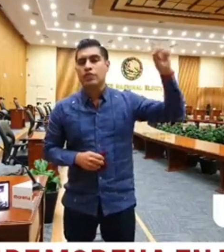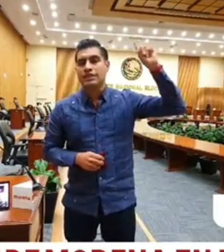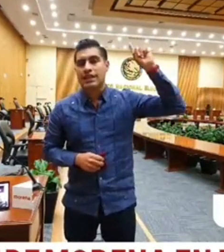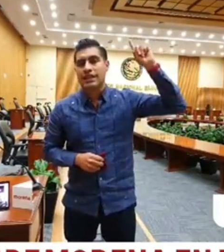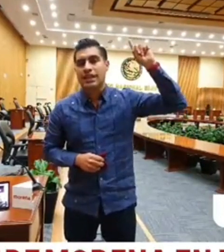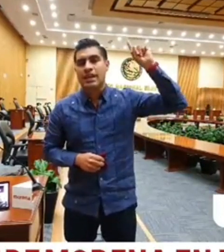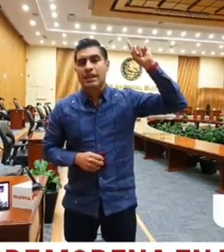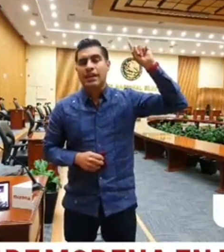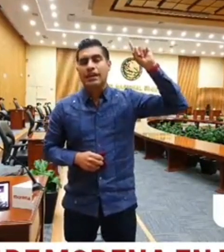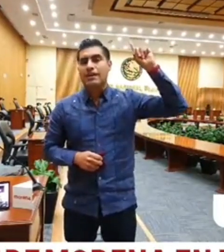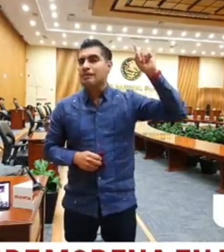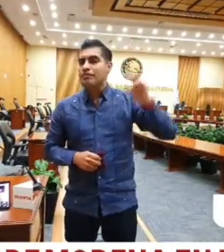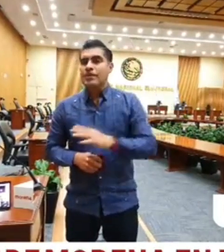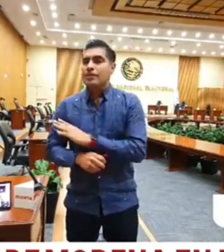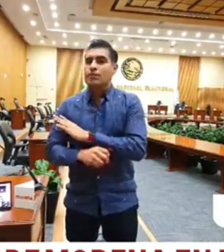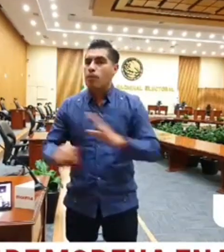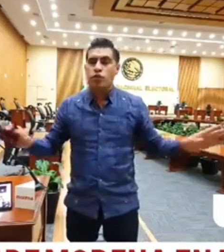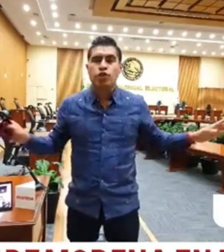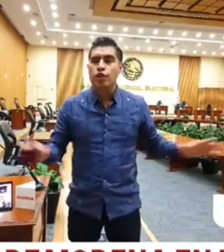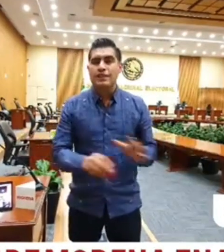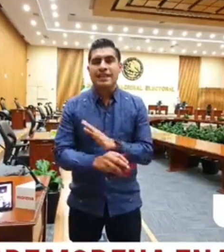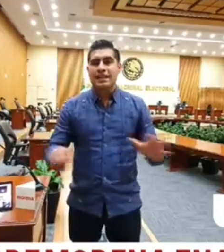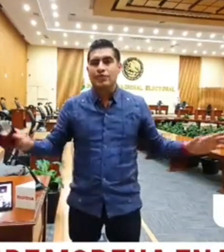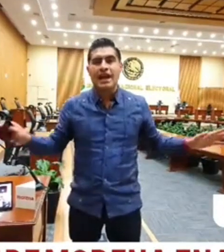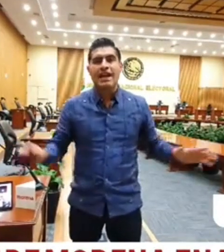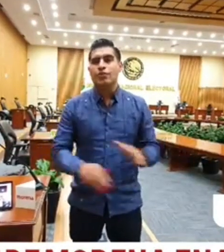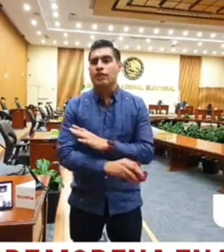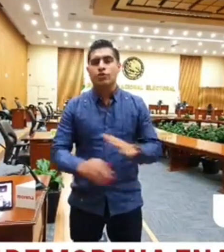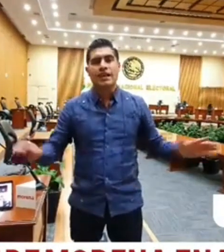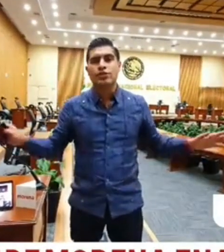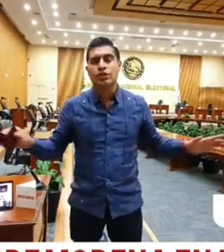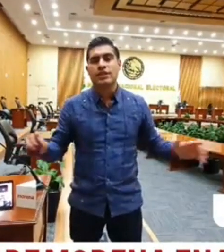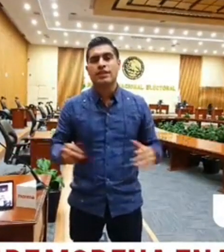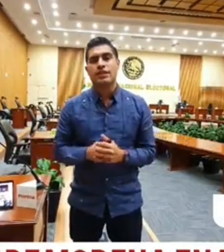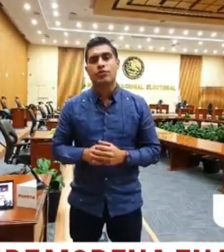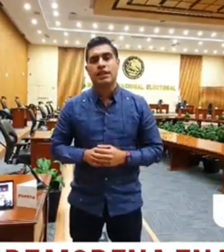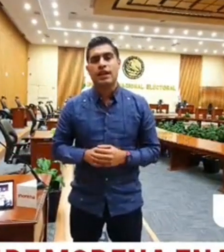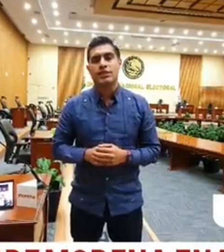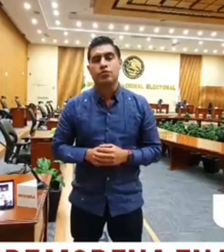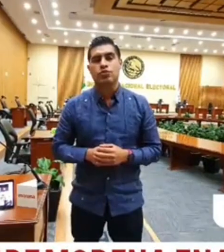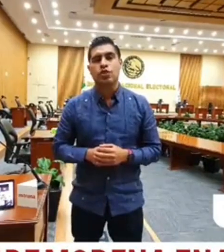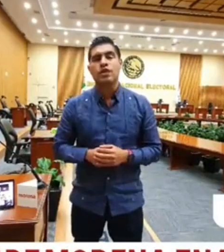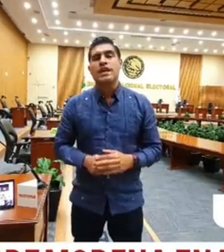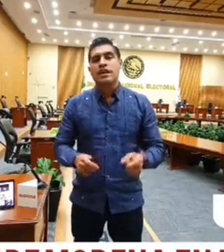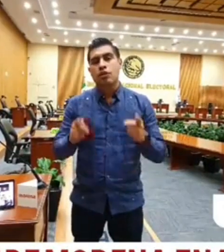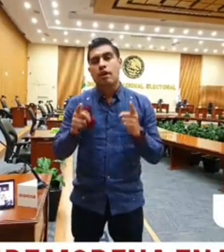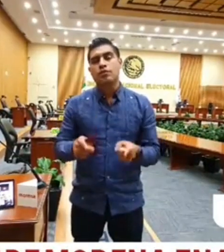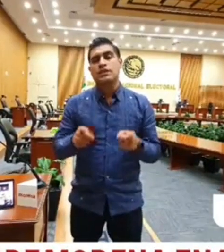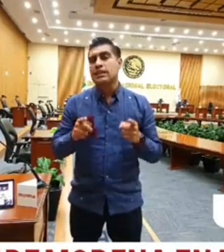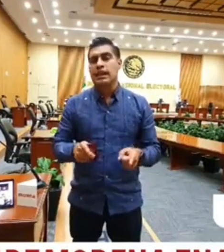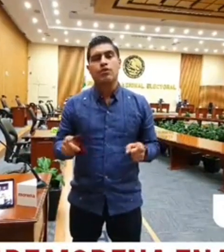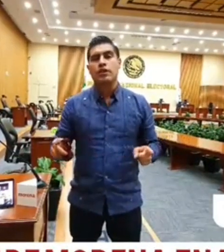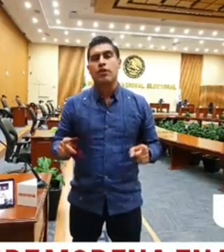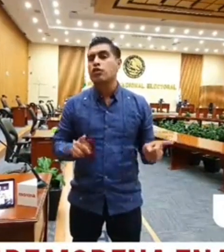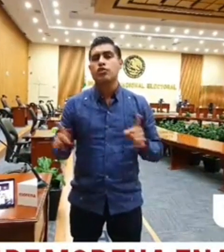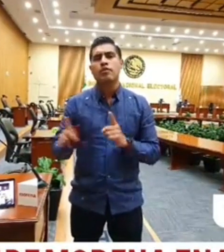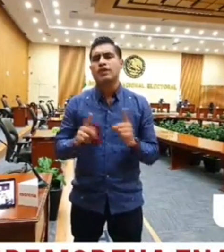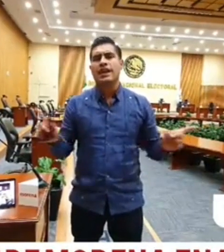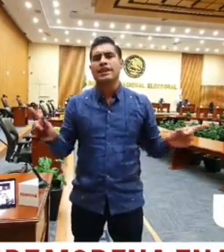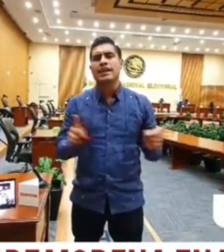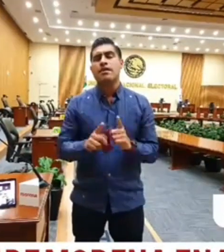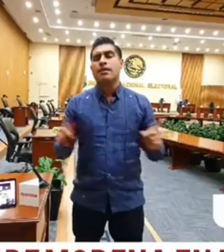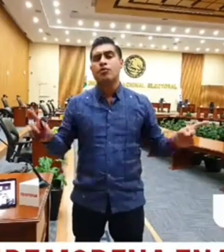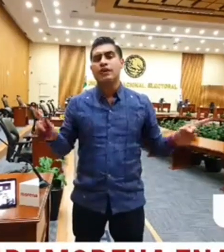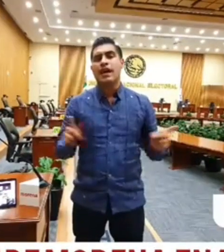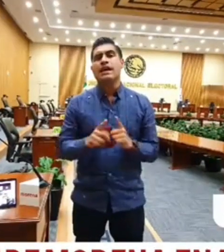de excesos, una serie de desproporciones en los salarios, en los gastos que está teniendo esta institución y lo vamos a seguir dejando claro. No